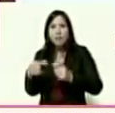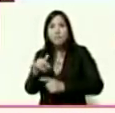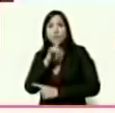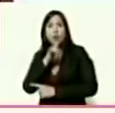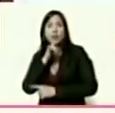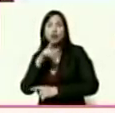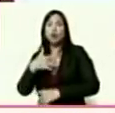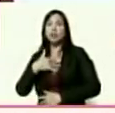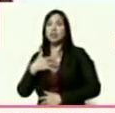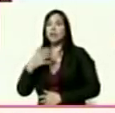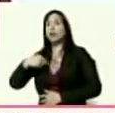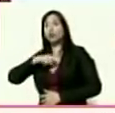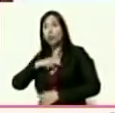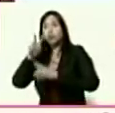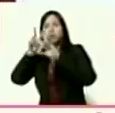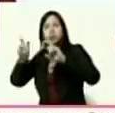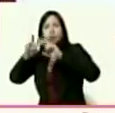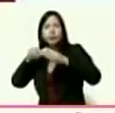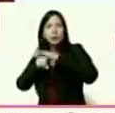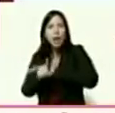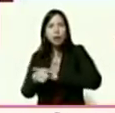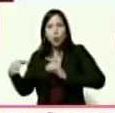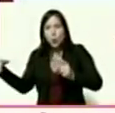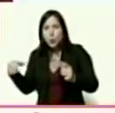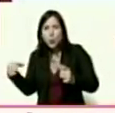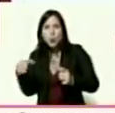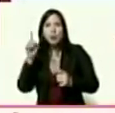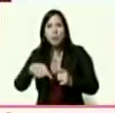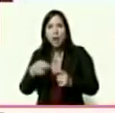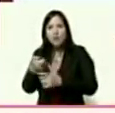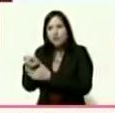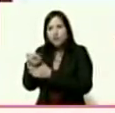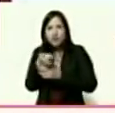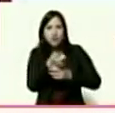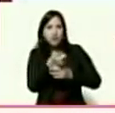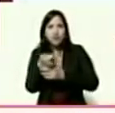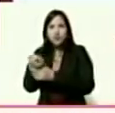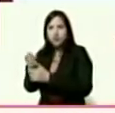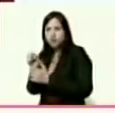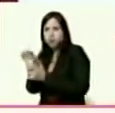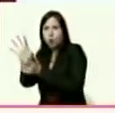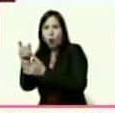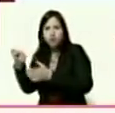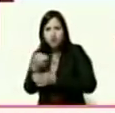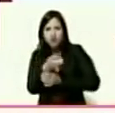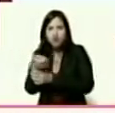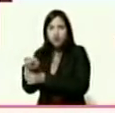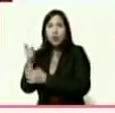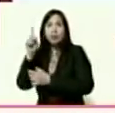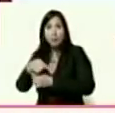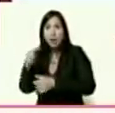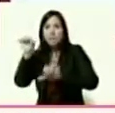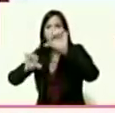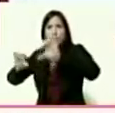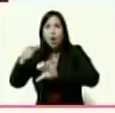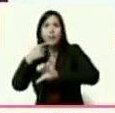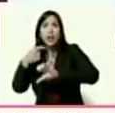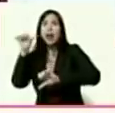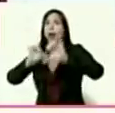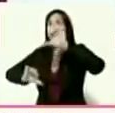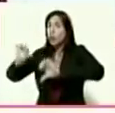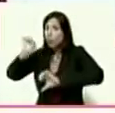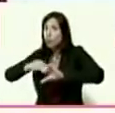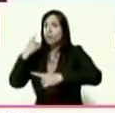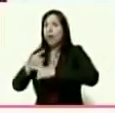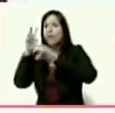estamos chequeando, y traía dentro de unas linternas donde deberían venir las pilas, traía una sustancia, y que lo digan los laboratorios, y en unos, ¿cómo